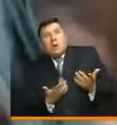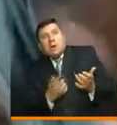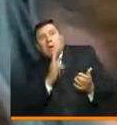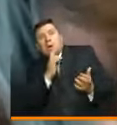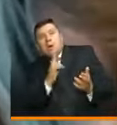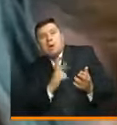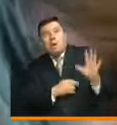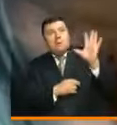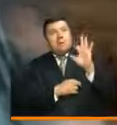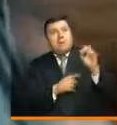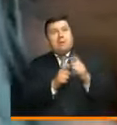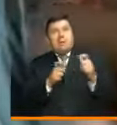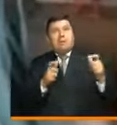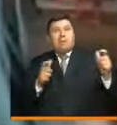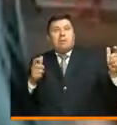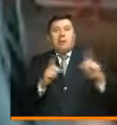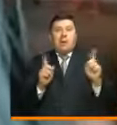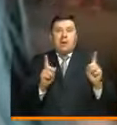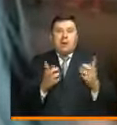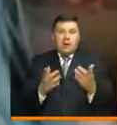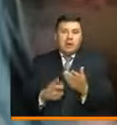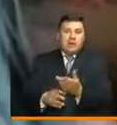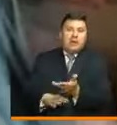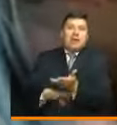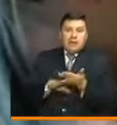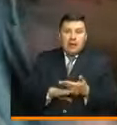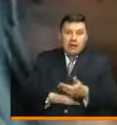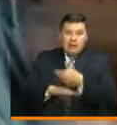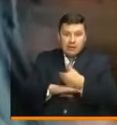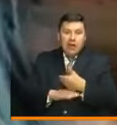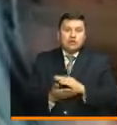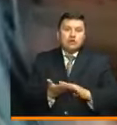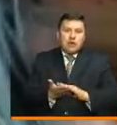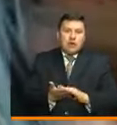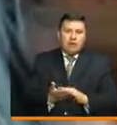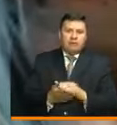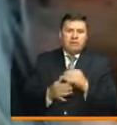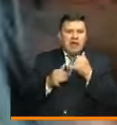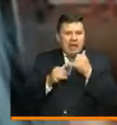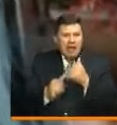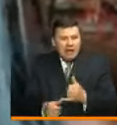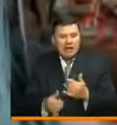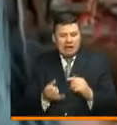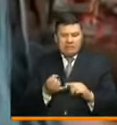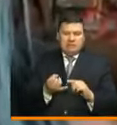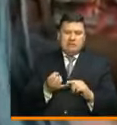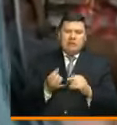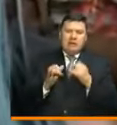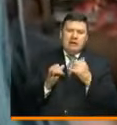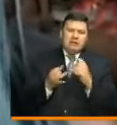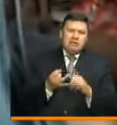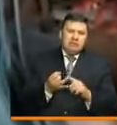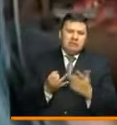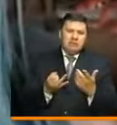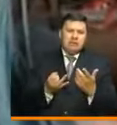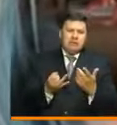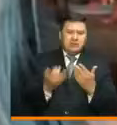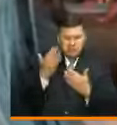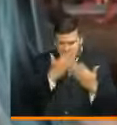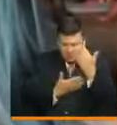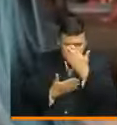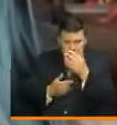la epidemia vaya cediendo. Creo que es muy importante que la capacidad de ingeniería, la capacidad de